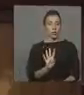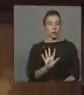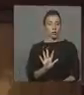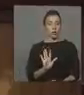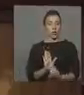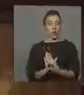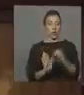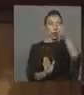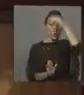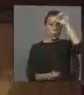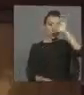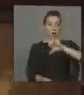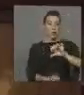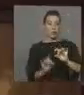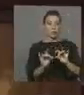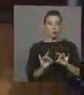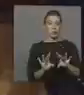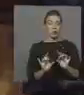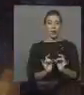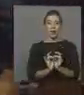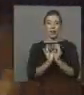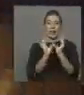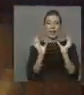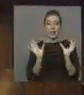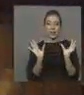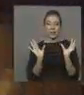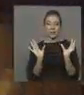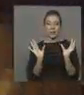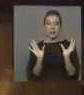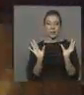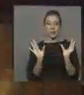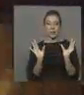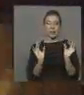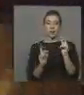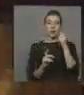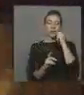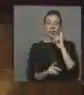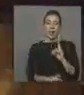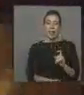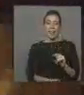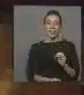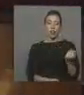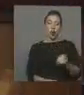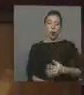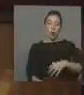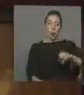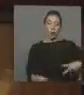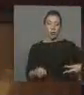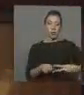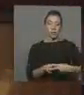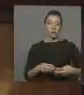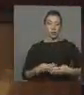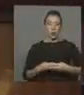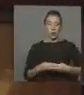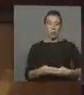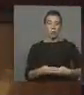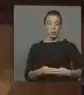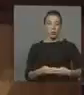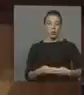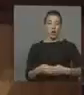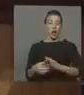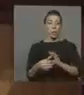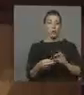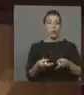345 del Código Penal que establecen expresamente que no constituye delito de aborto la interrupción del embarazo en los